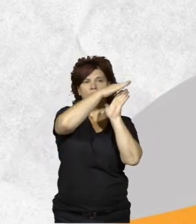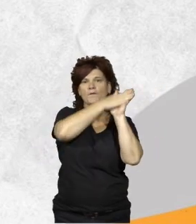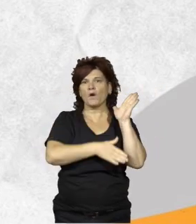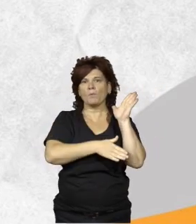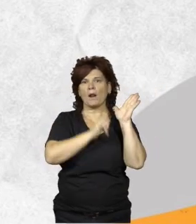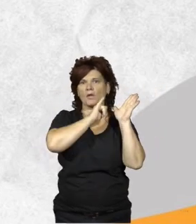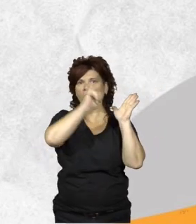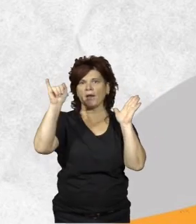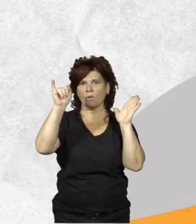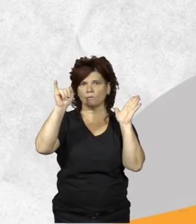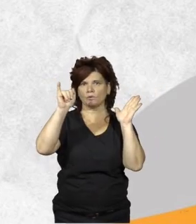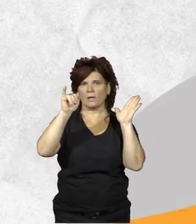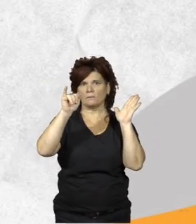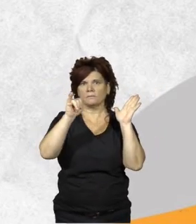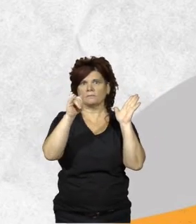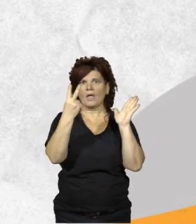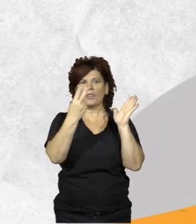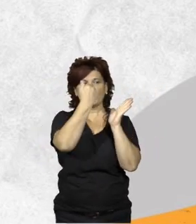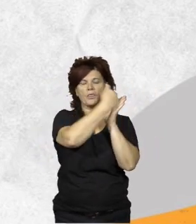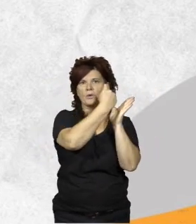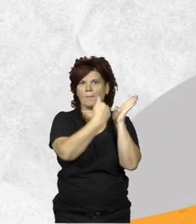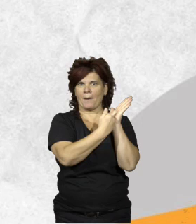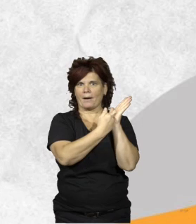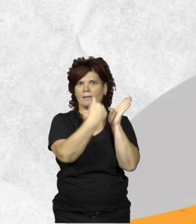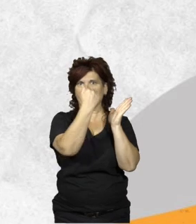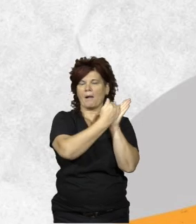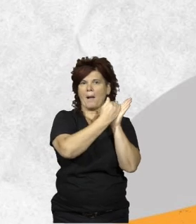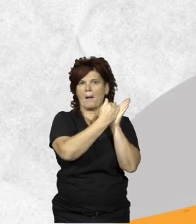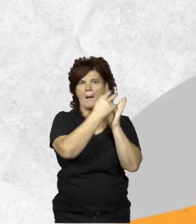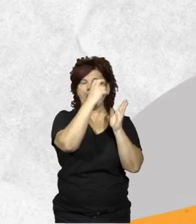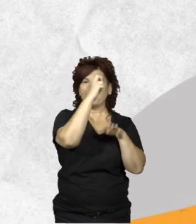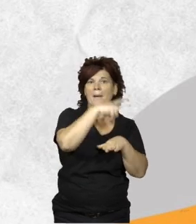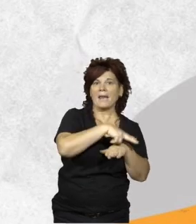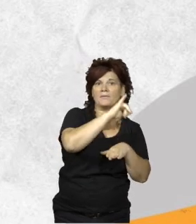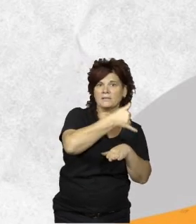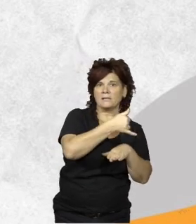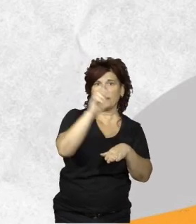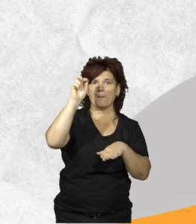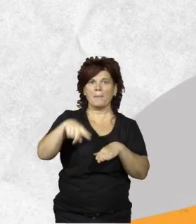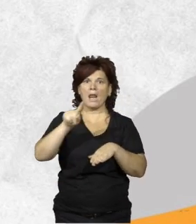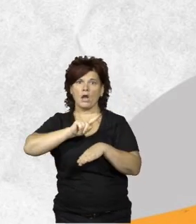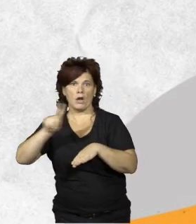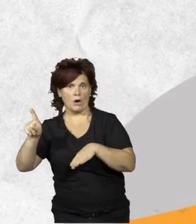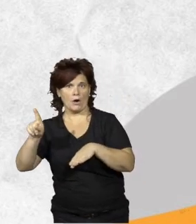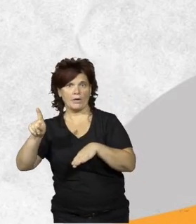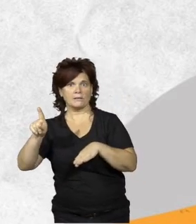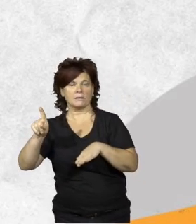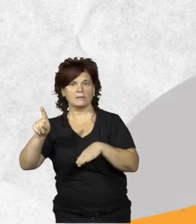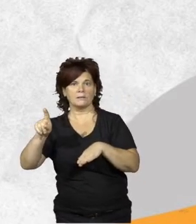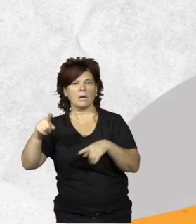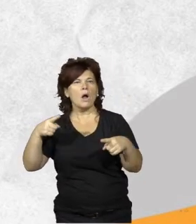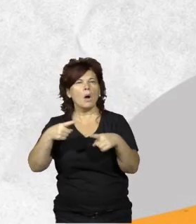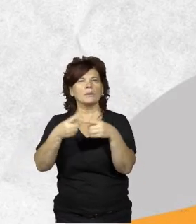como habíamos dicho, que estaban divididas en dos partes, planificadas y no planificadas, en la cual, bueno, lo que se busca sobre todo